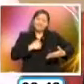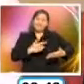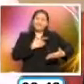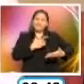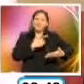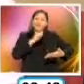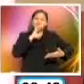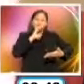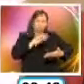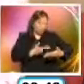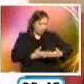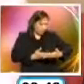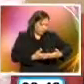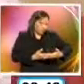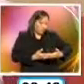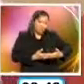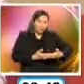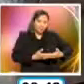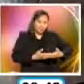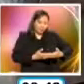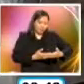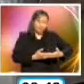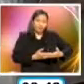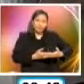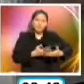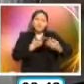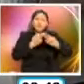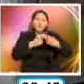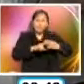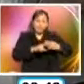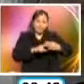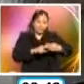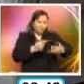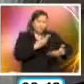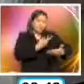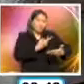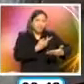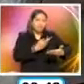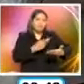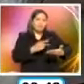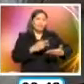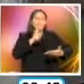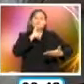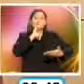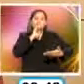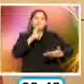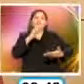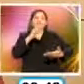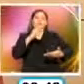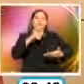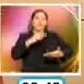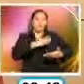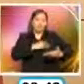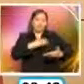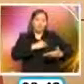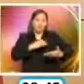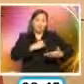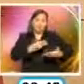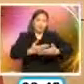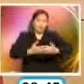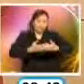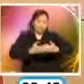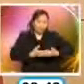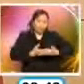es lo que se empieza a formar a partir de ese instante? De que mamá tiene a su Así bebé es. en sus brazos. Bueno, yo